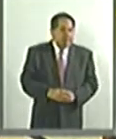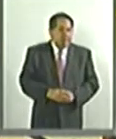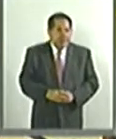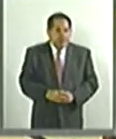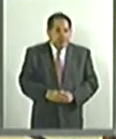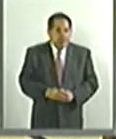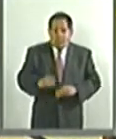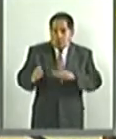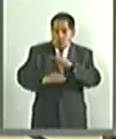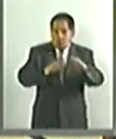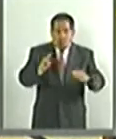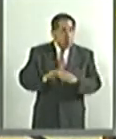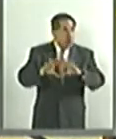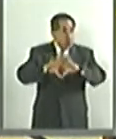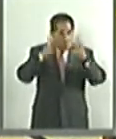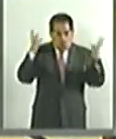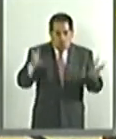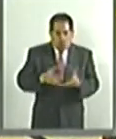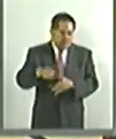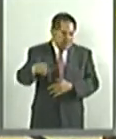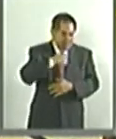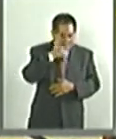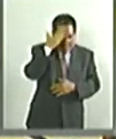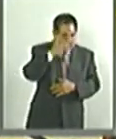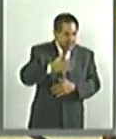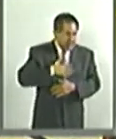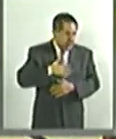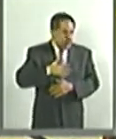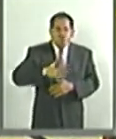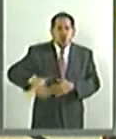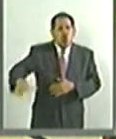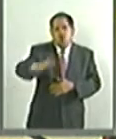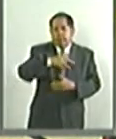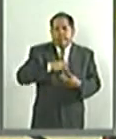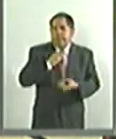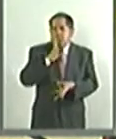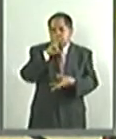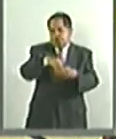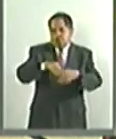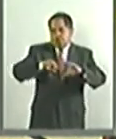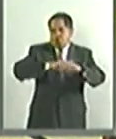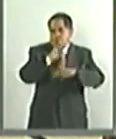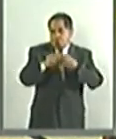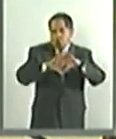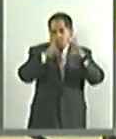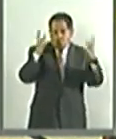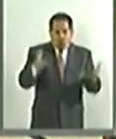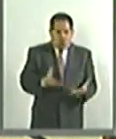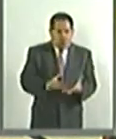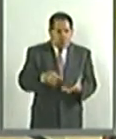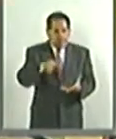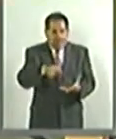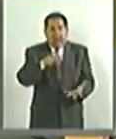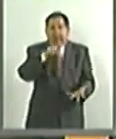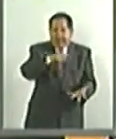El planeta Tierra, ya se decía, nuestra casa común, en donde también habita el señor